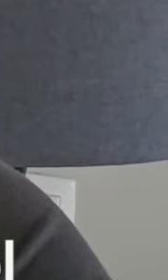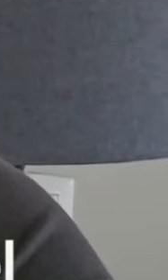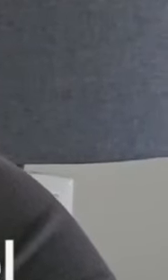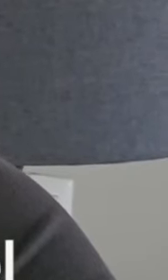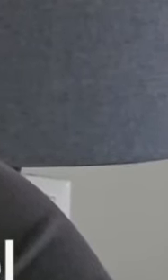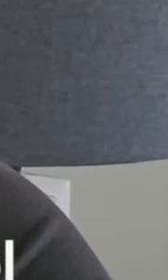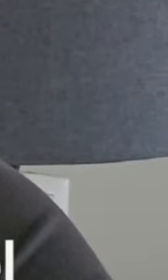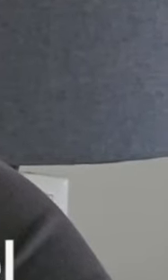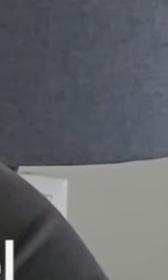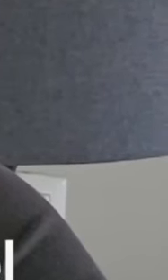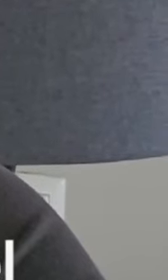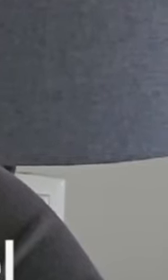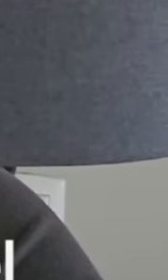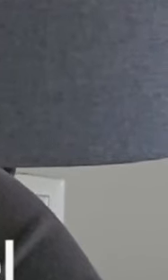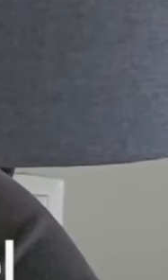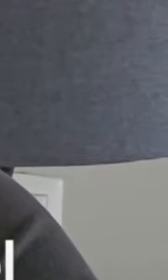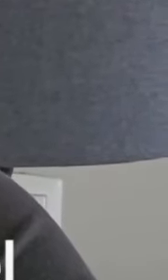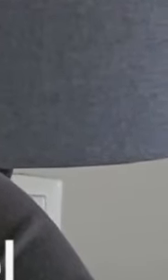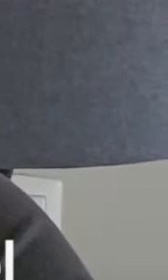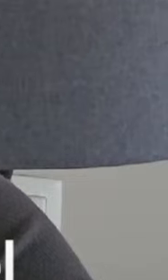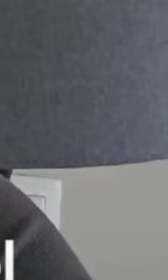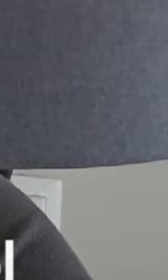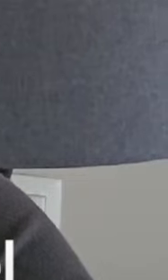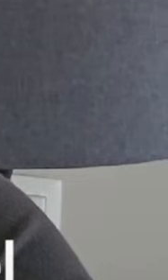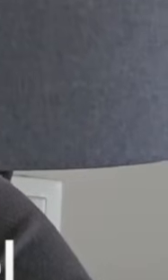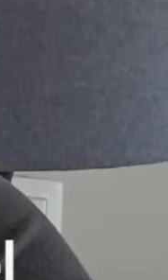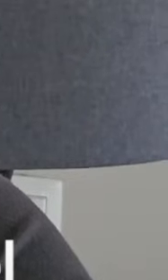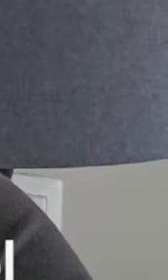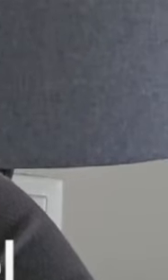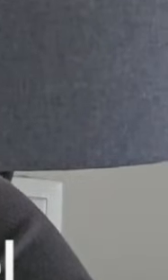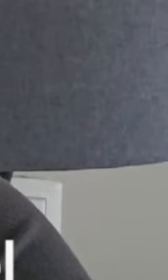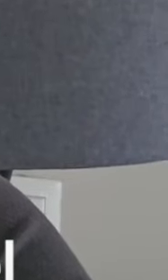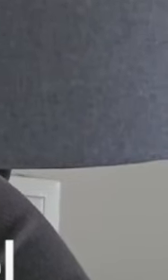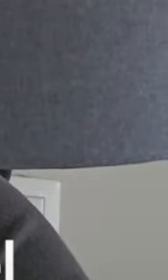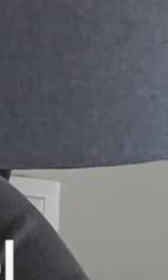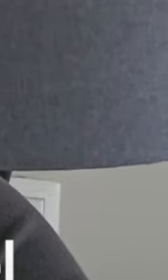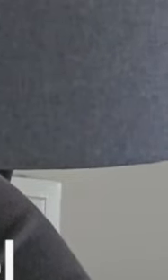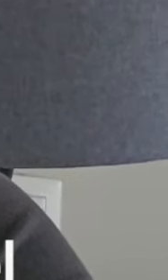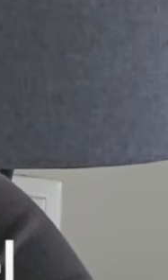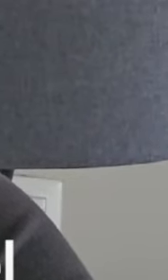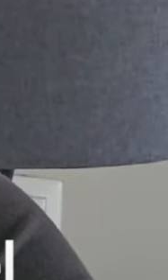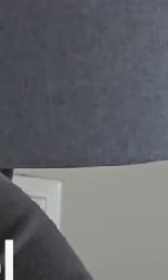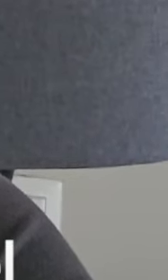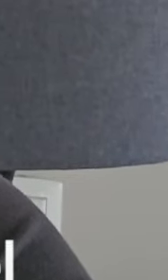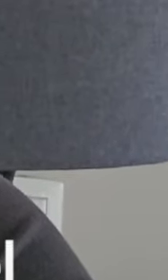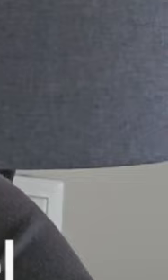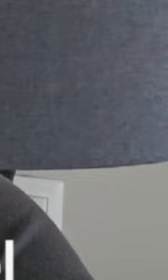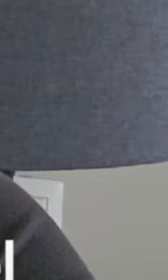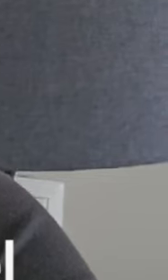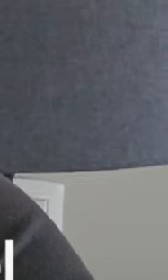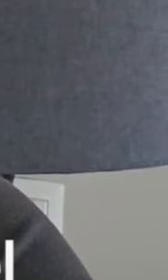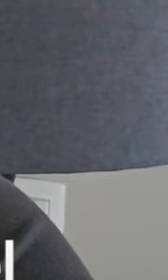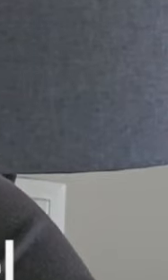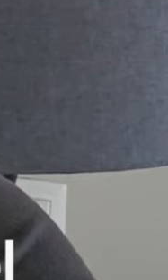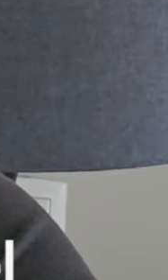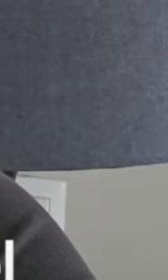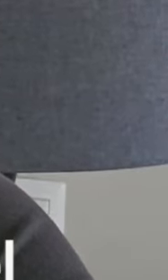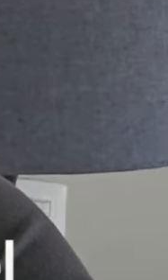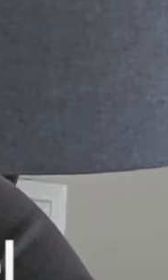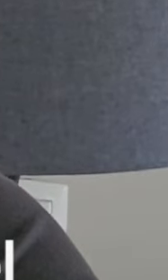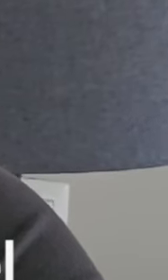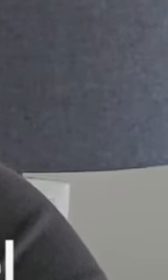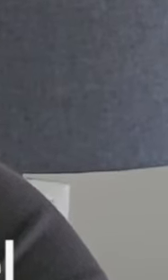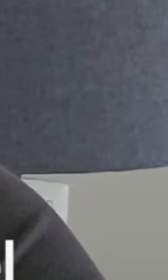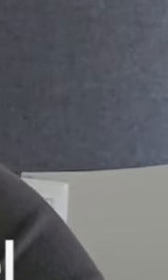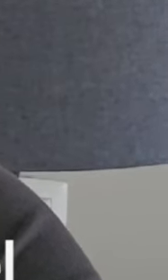¿Qué tal? Les habla Jorge Armando Rocha, dice el presidente López Obrador, que el gobierno de México ha sido promotor de lo que se denomina nearshoring, la